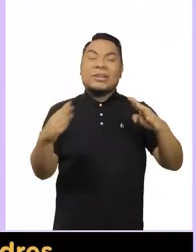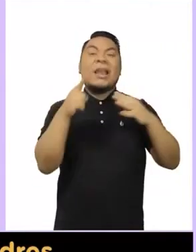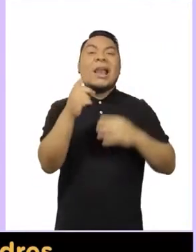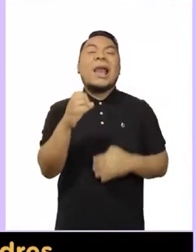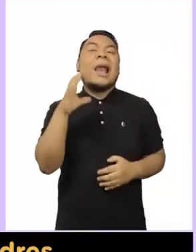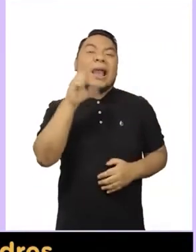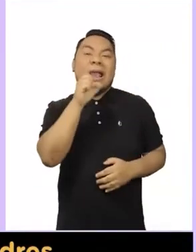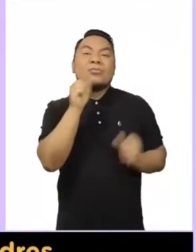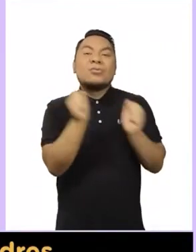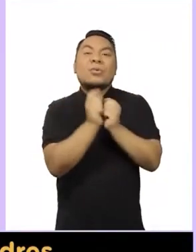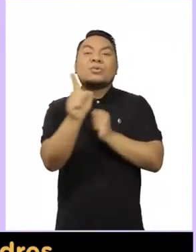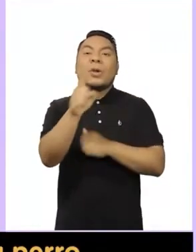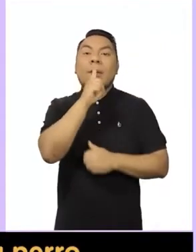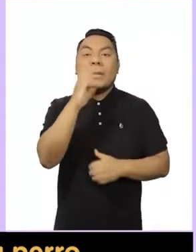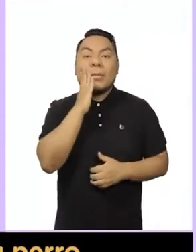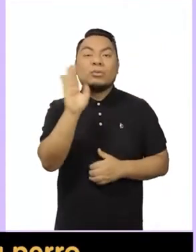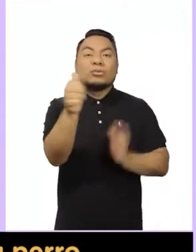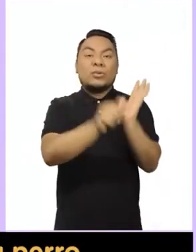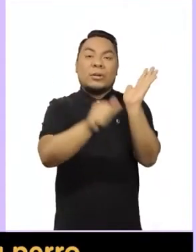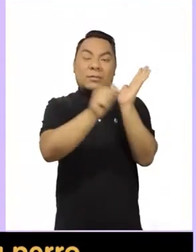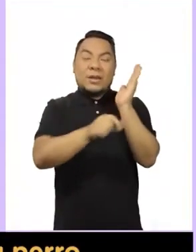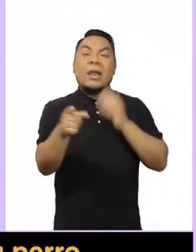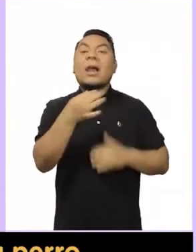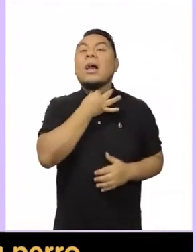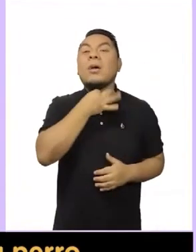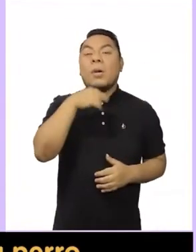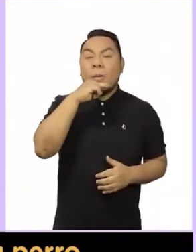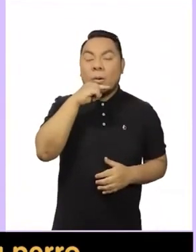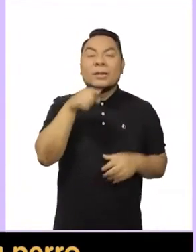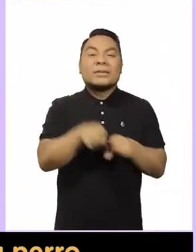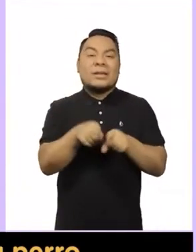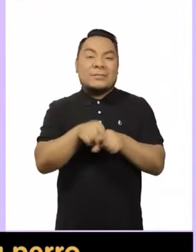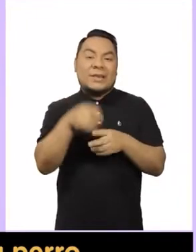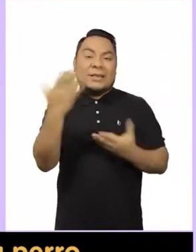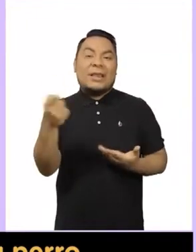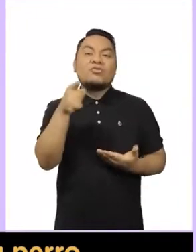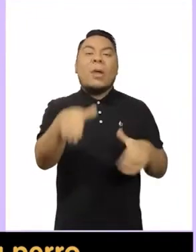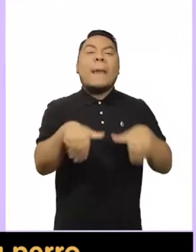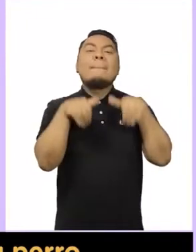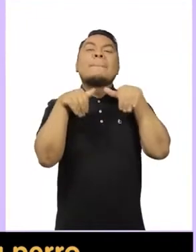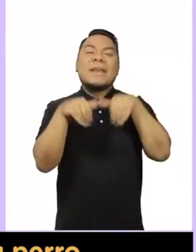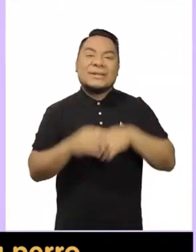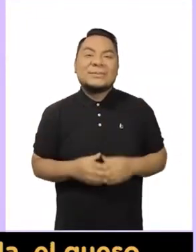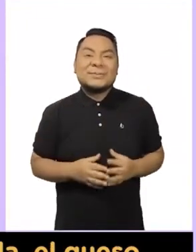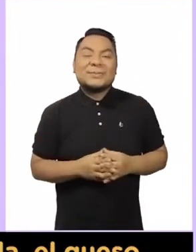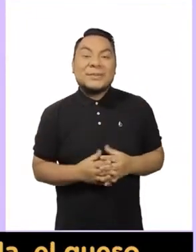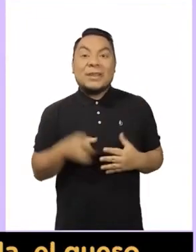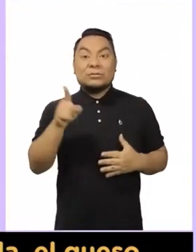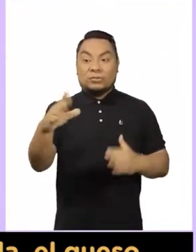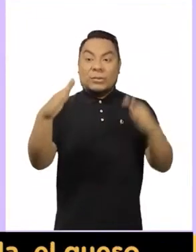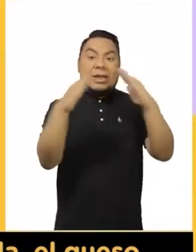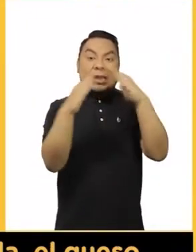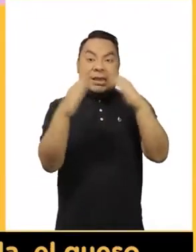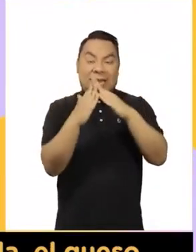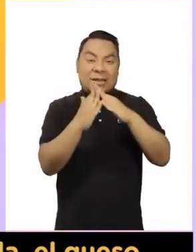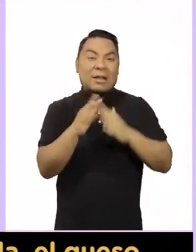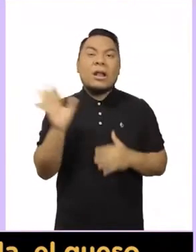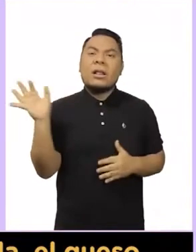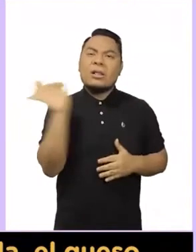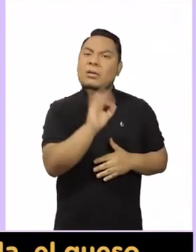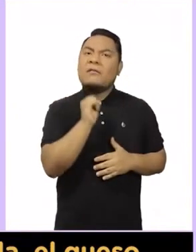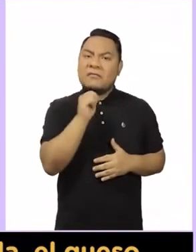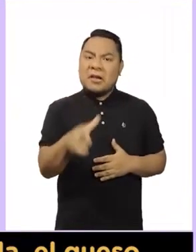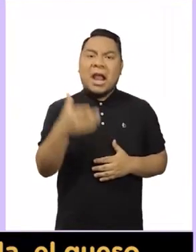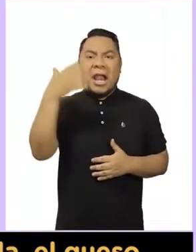anaranjadas junto con sus padres, sus hermanos, la abuela y Escobilla, su perro. En su casa